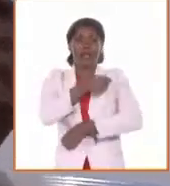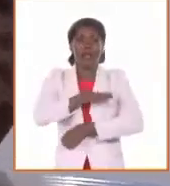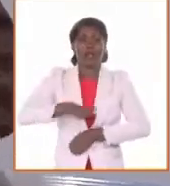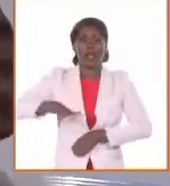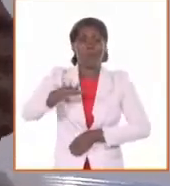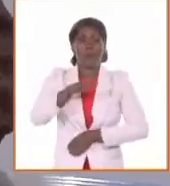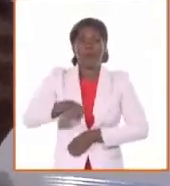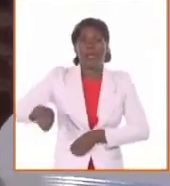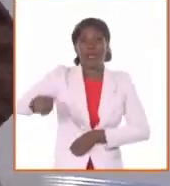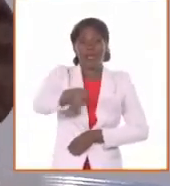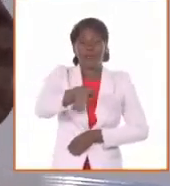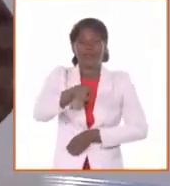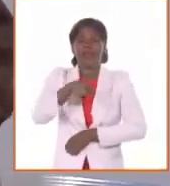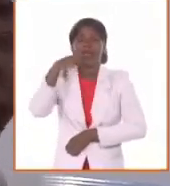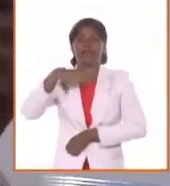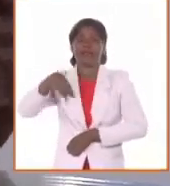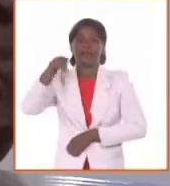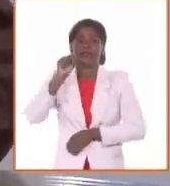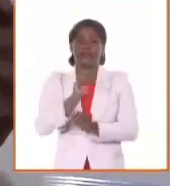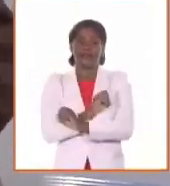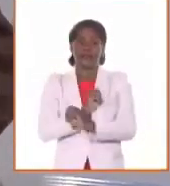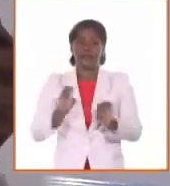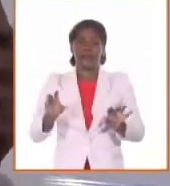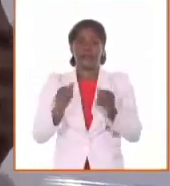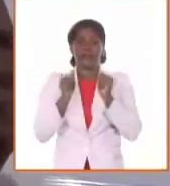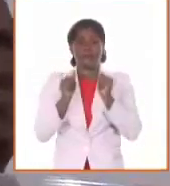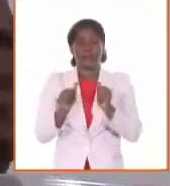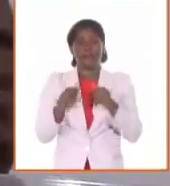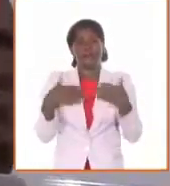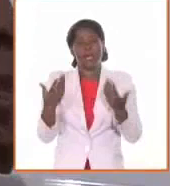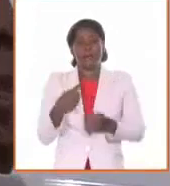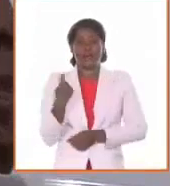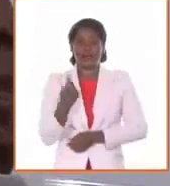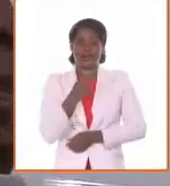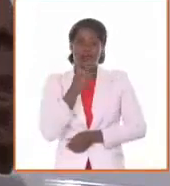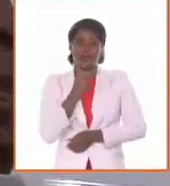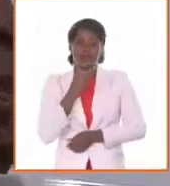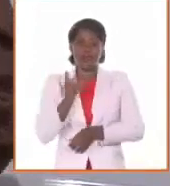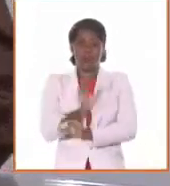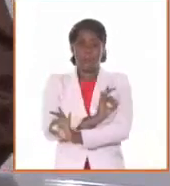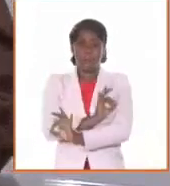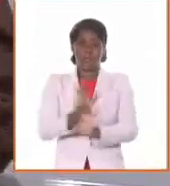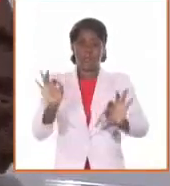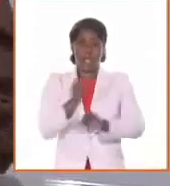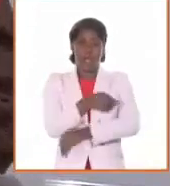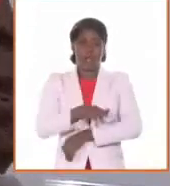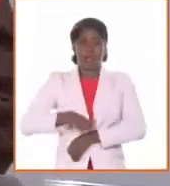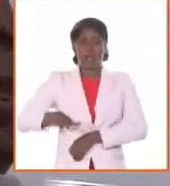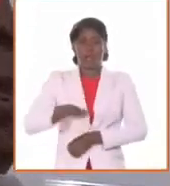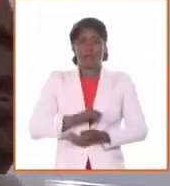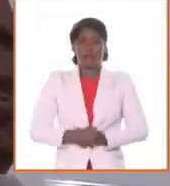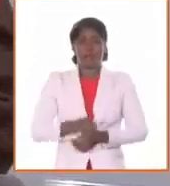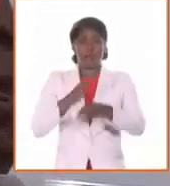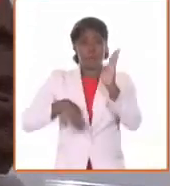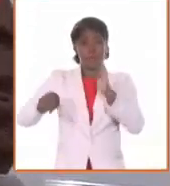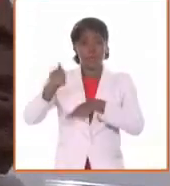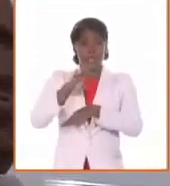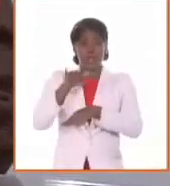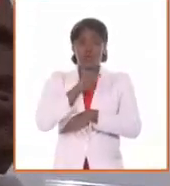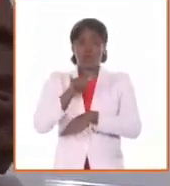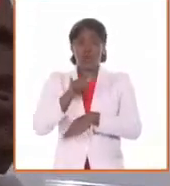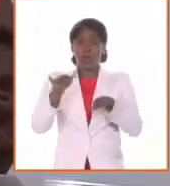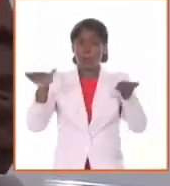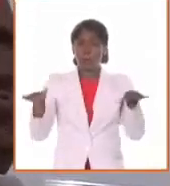una gestión con calidad de los servicios que nosotros estamos prestando el Ministerio no ha adoptado una posición